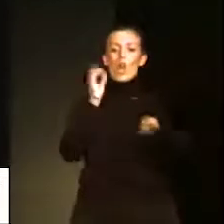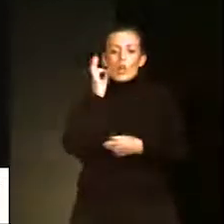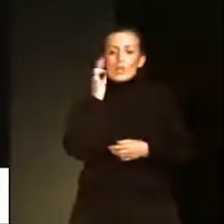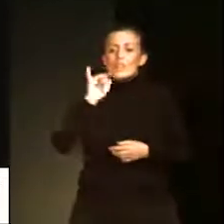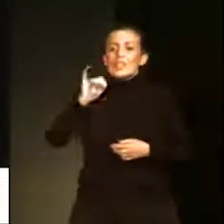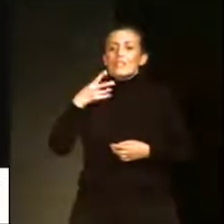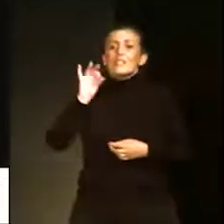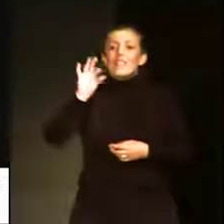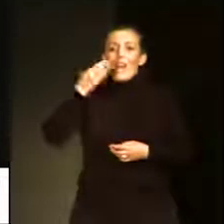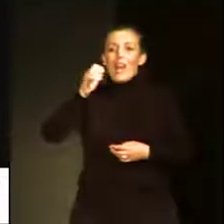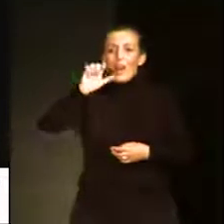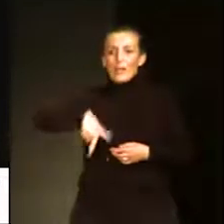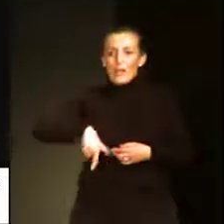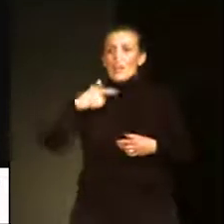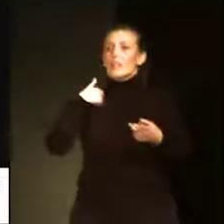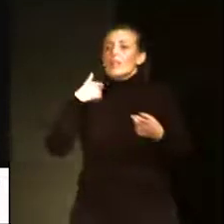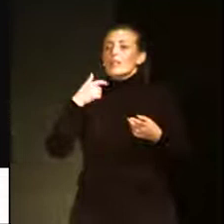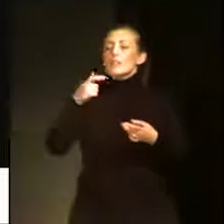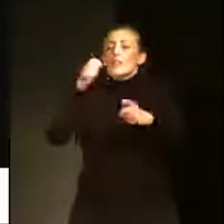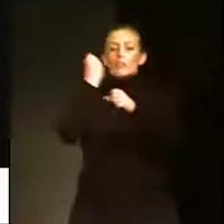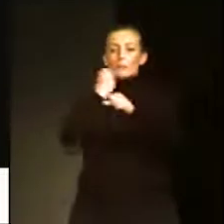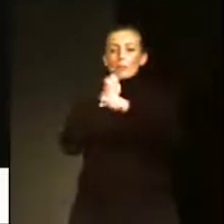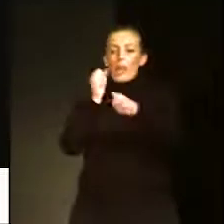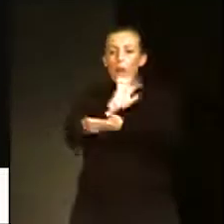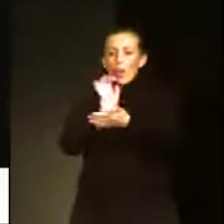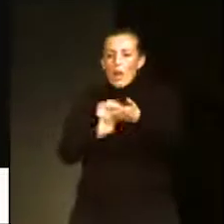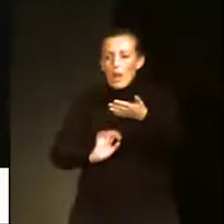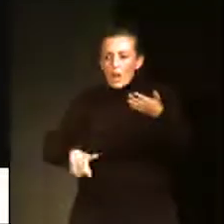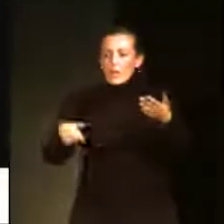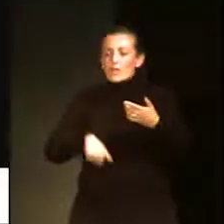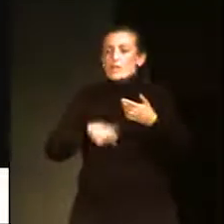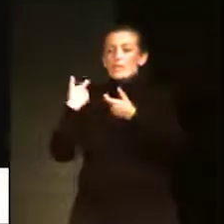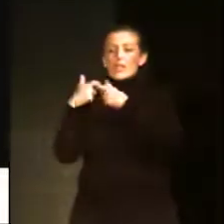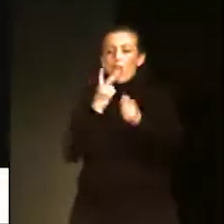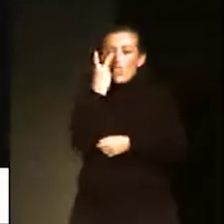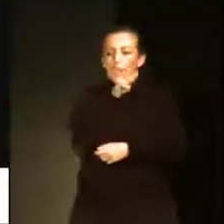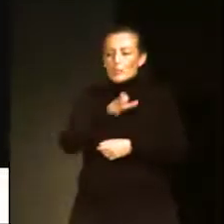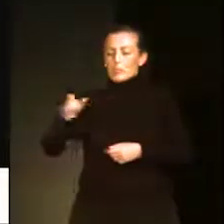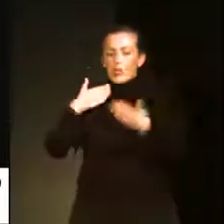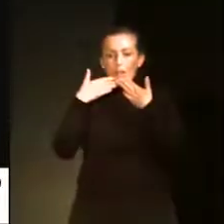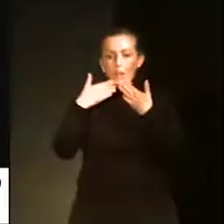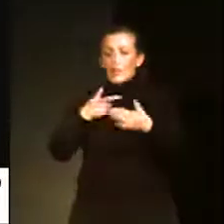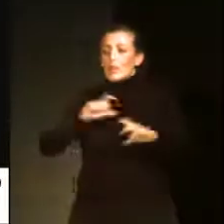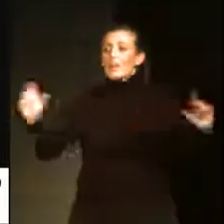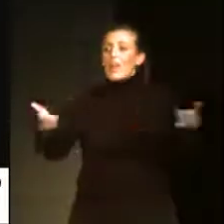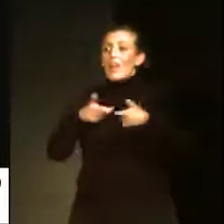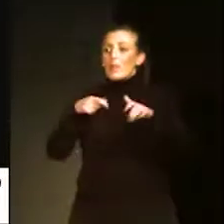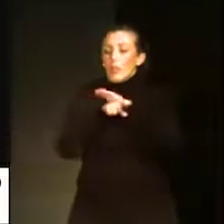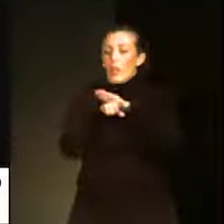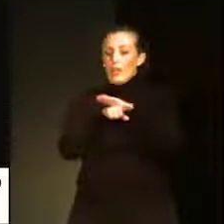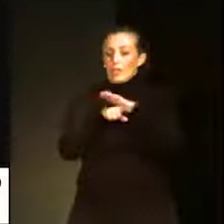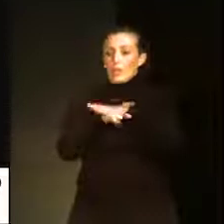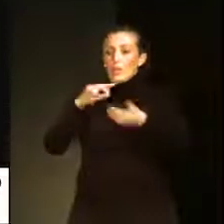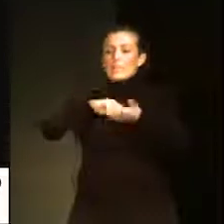Isabel Pascual, por su trabajo de relatoría, que dejará memoria de estas sesiones, y también en el equipo de gestión